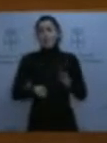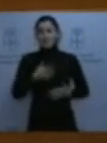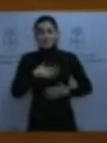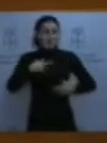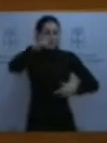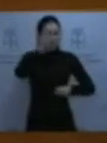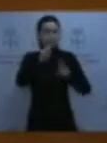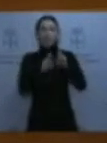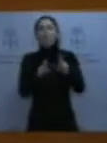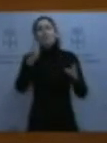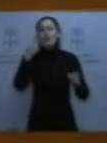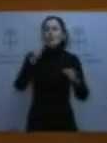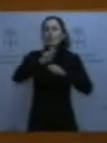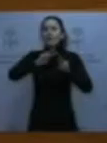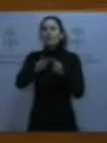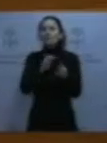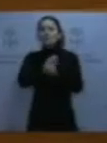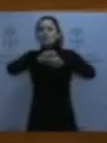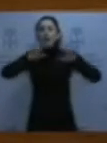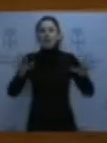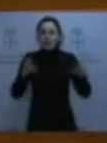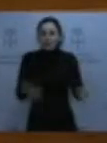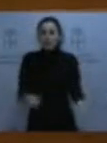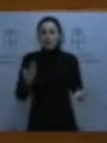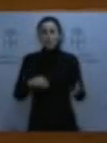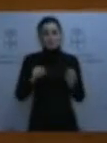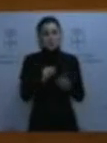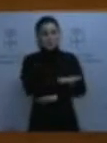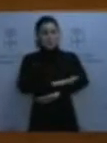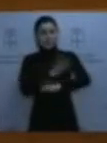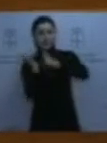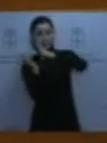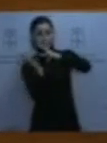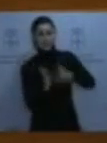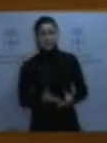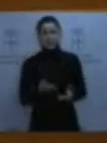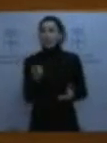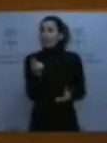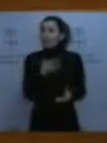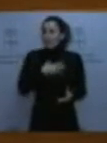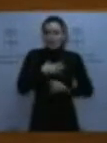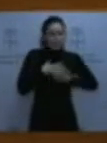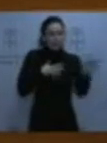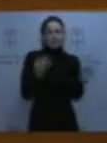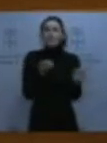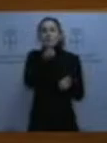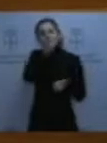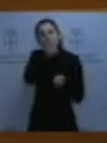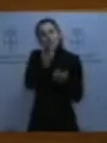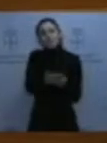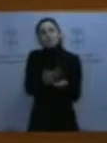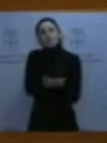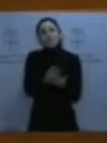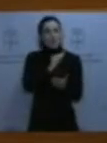Nadie discute que a quien administra intereses o bienes ajenos debe rendir cuentas de su gestión, pero la realidad